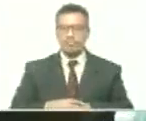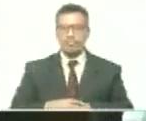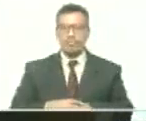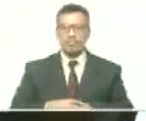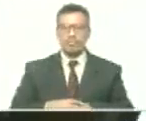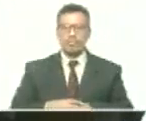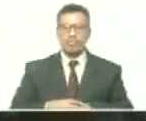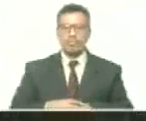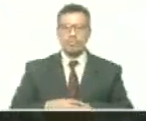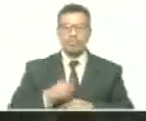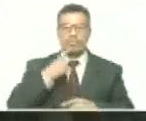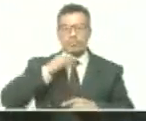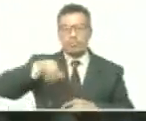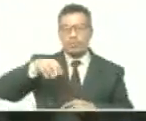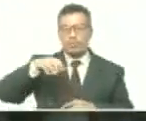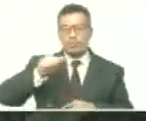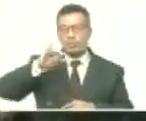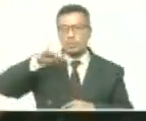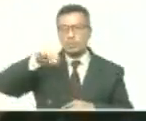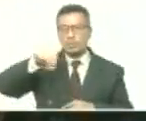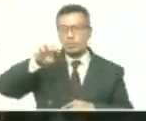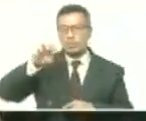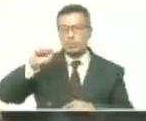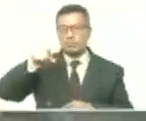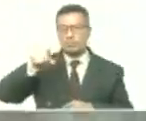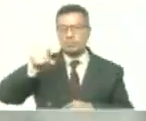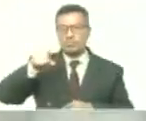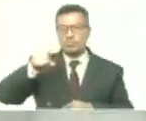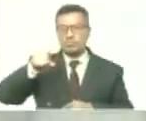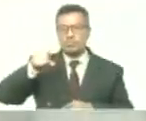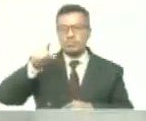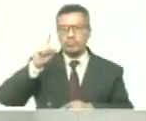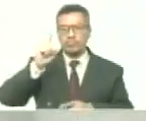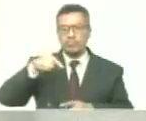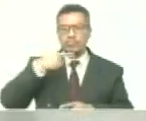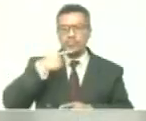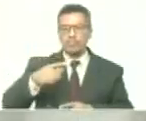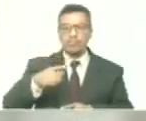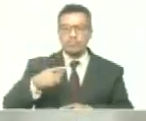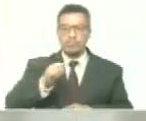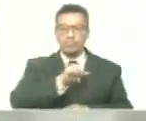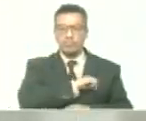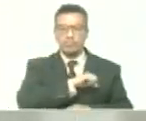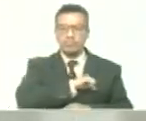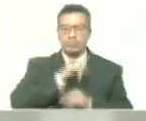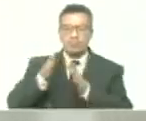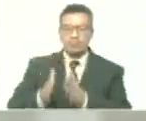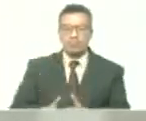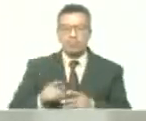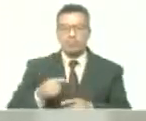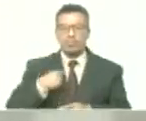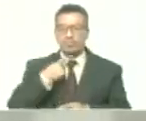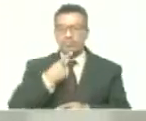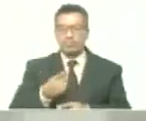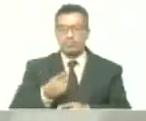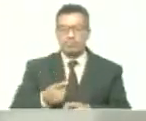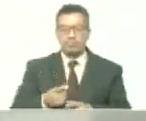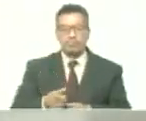Y Jaime Bailey, además, ese bolsa, ese cobarde, y permítanme otra